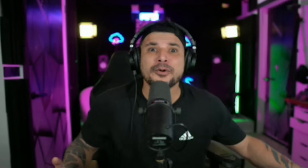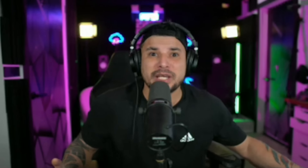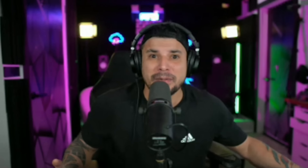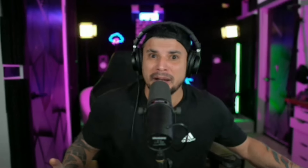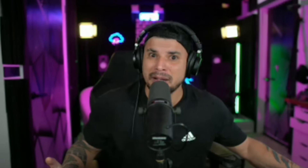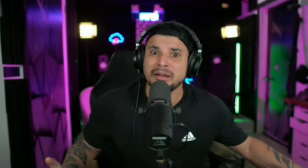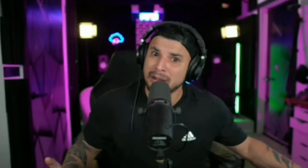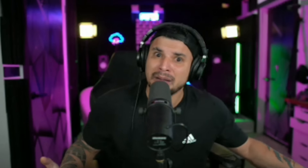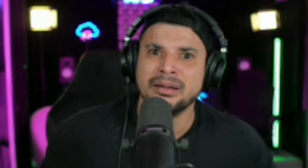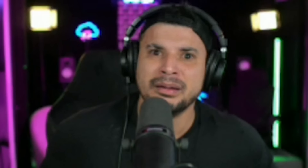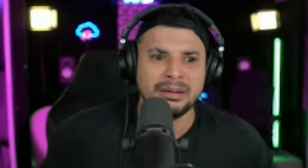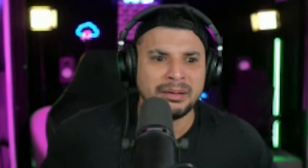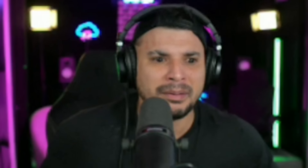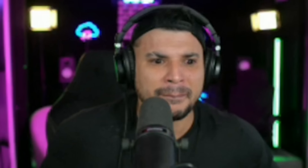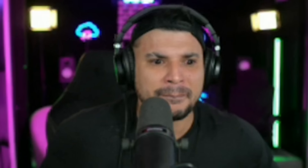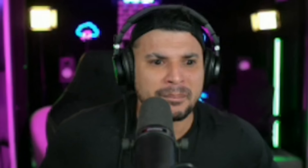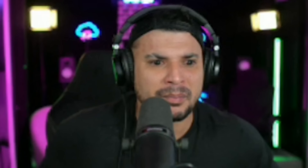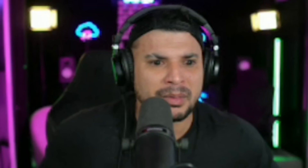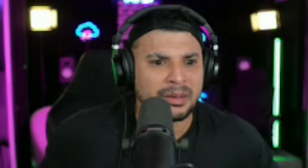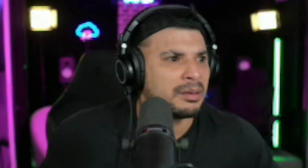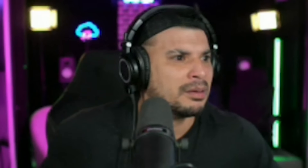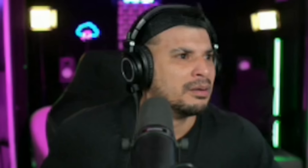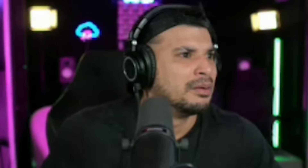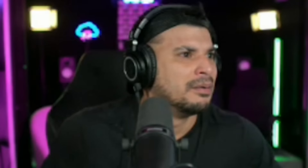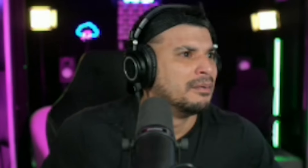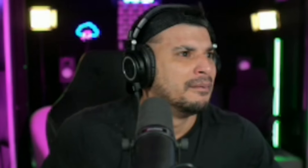¿Cómo es posible?